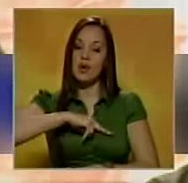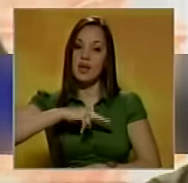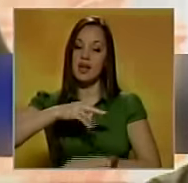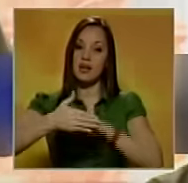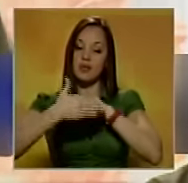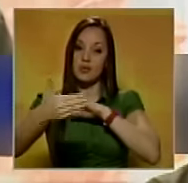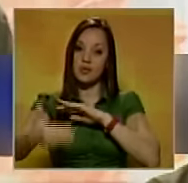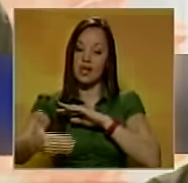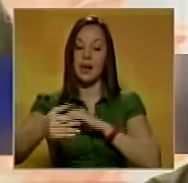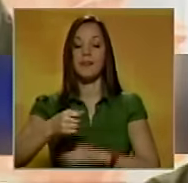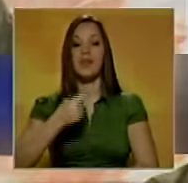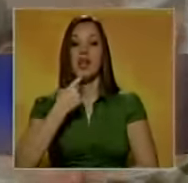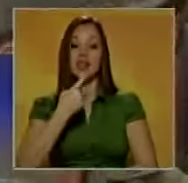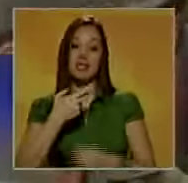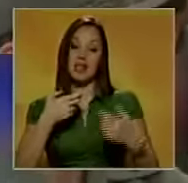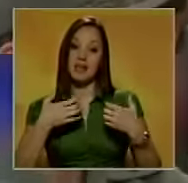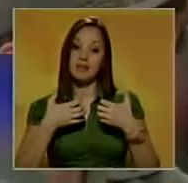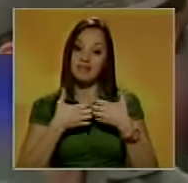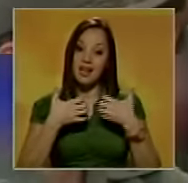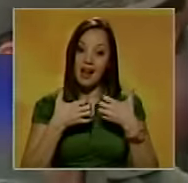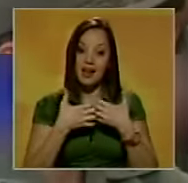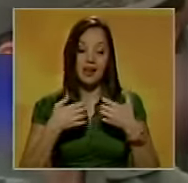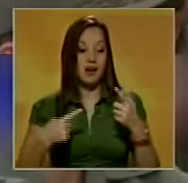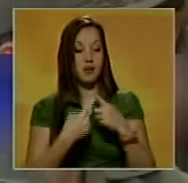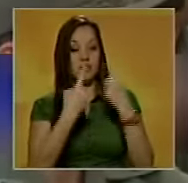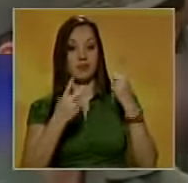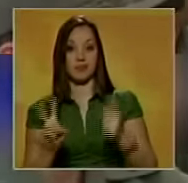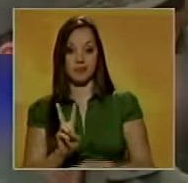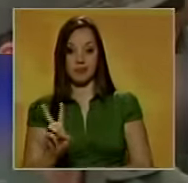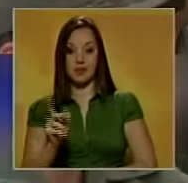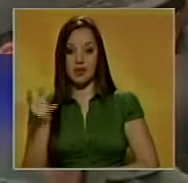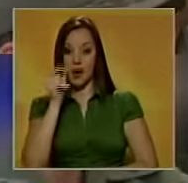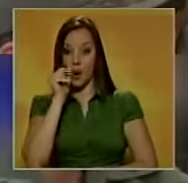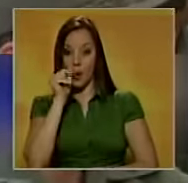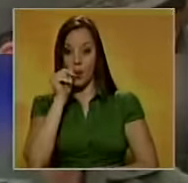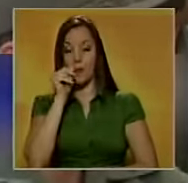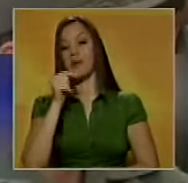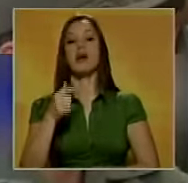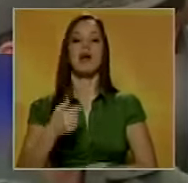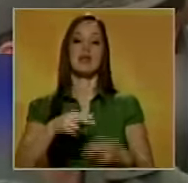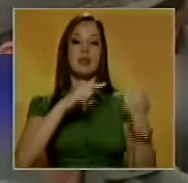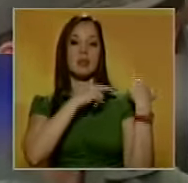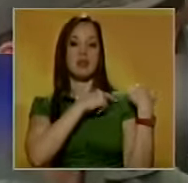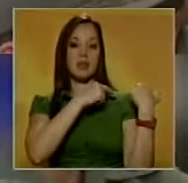una guerra contra Venezuela esto En referencia a las declaraciones del jefe del Comando sur de Estados Unidos John Kelly